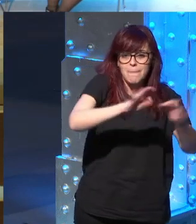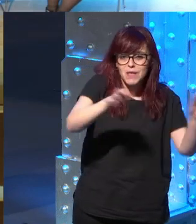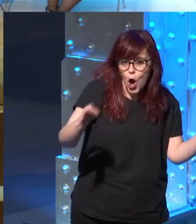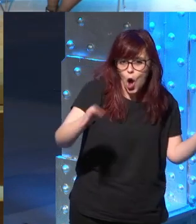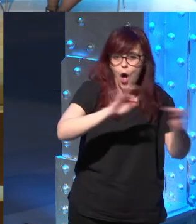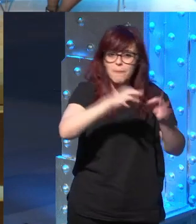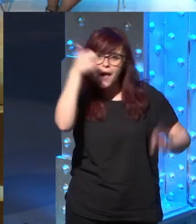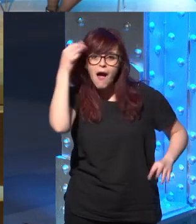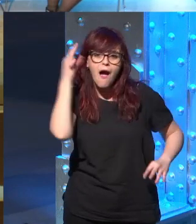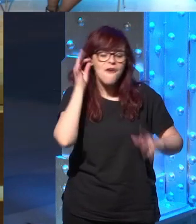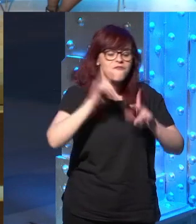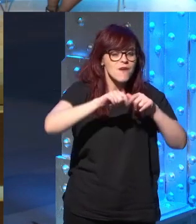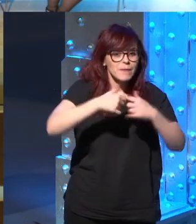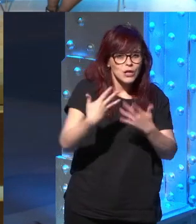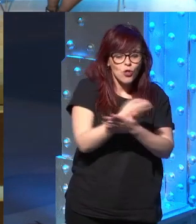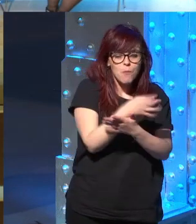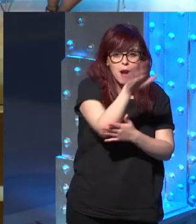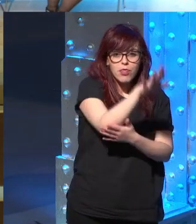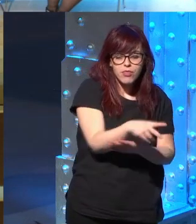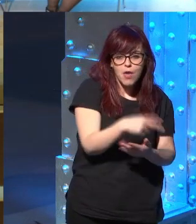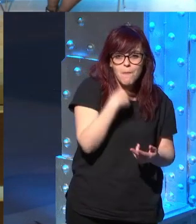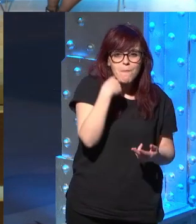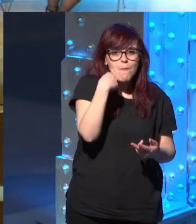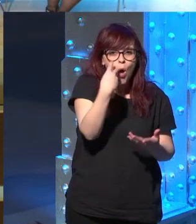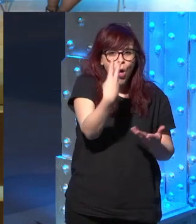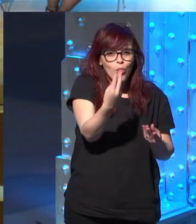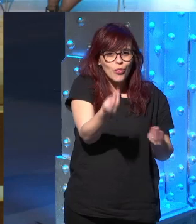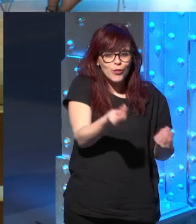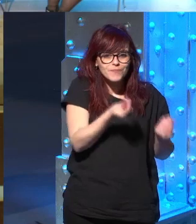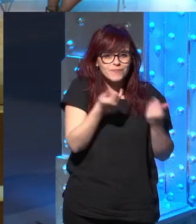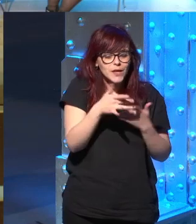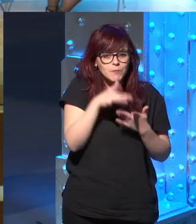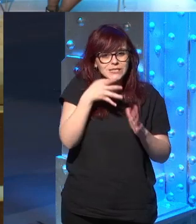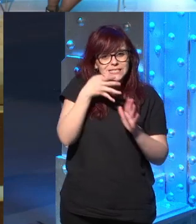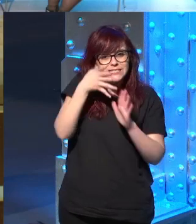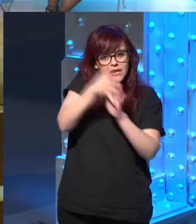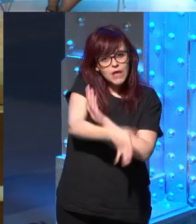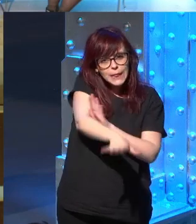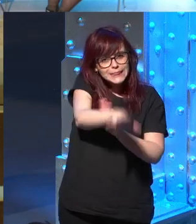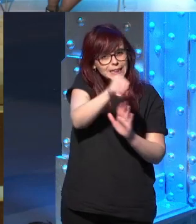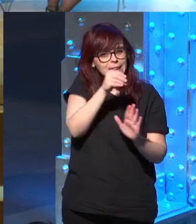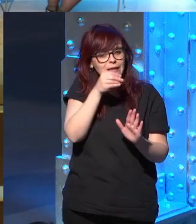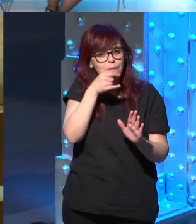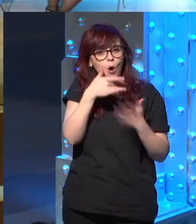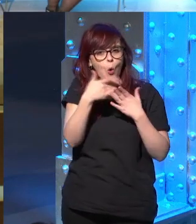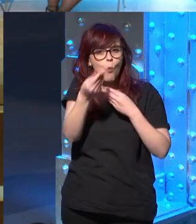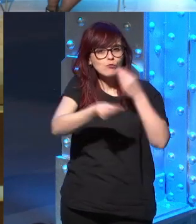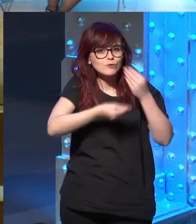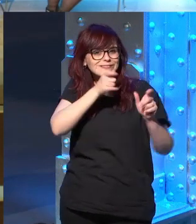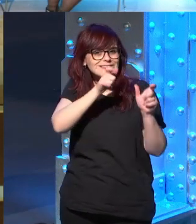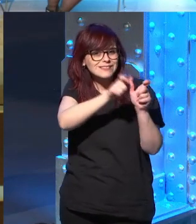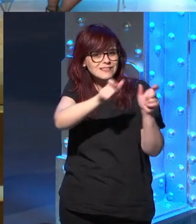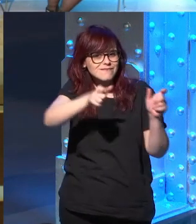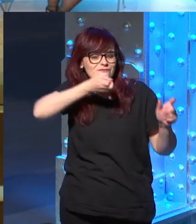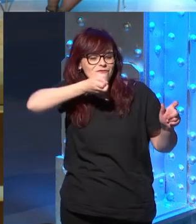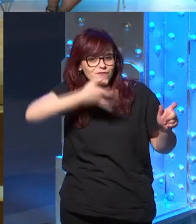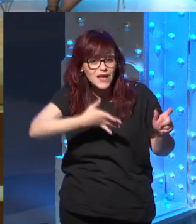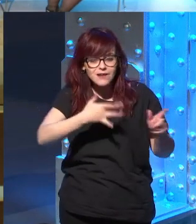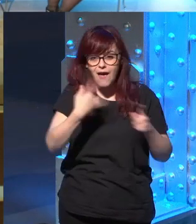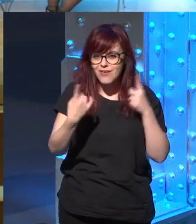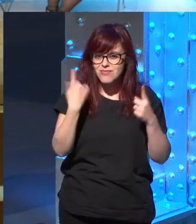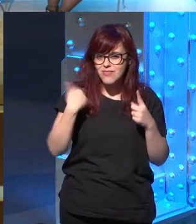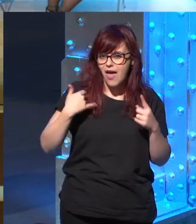con mis amigas, con mi familia, etcétera, eran palabras que yo, pues, cuyo significado yo entendía, que sabía cómo se utilizaban, que incluso había